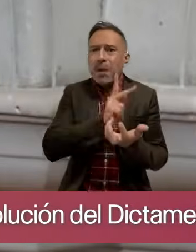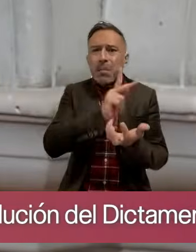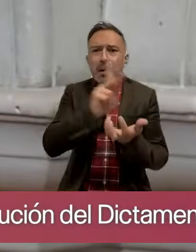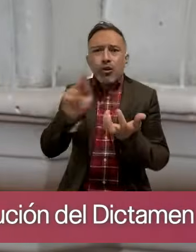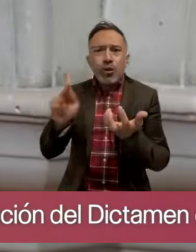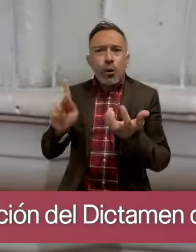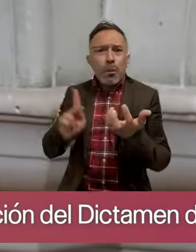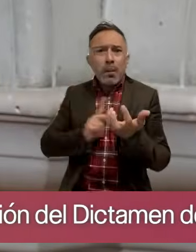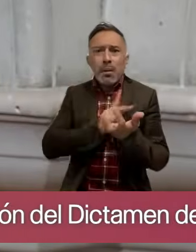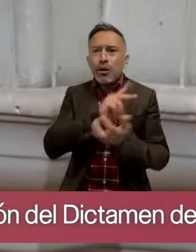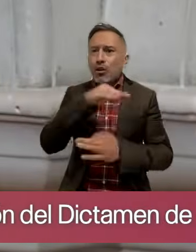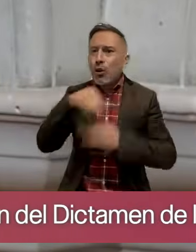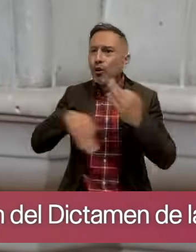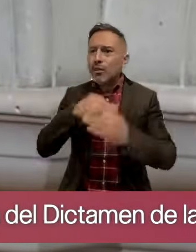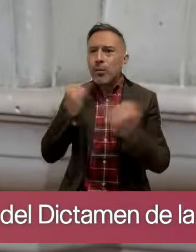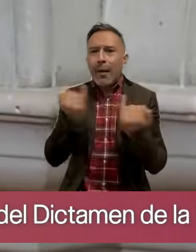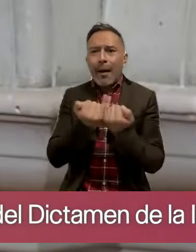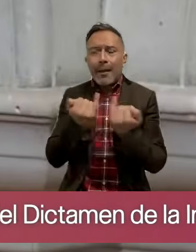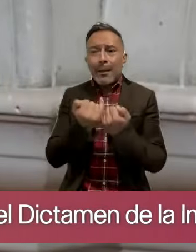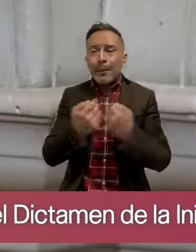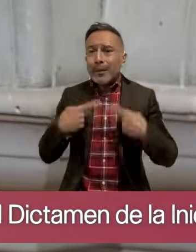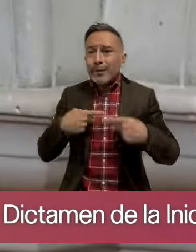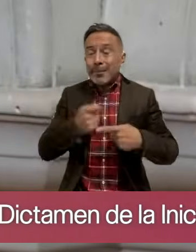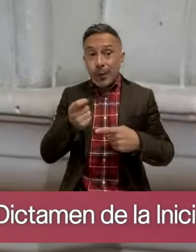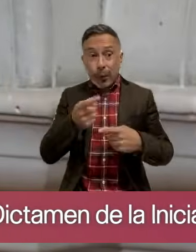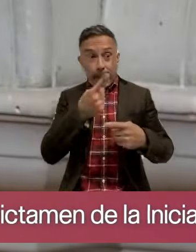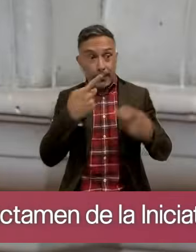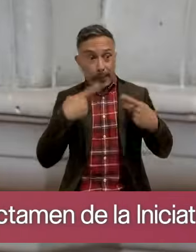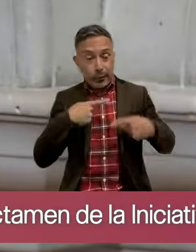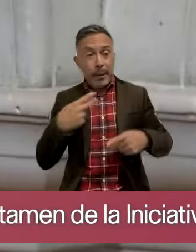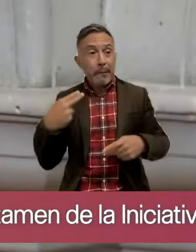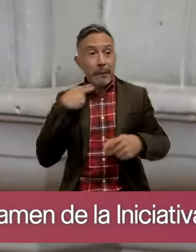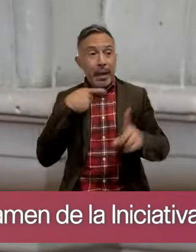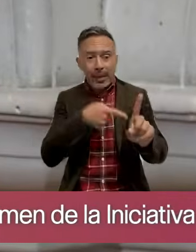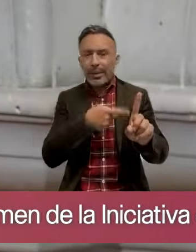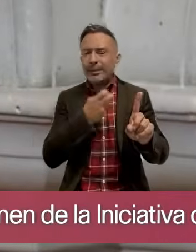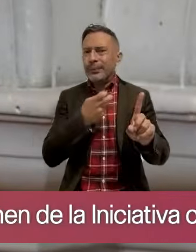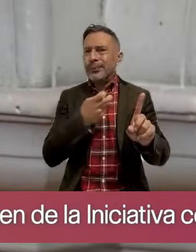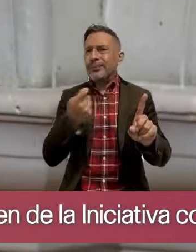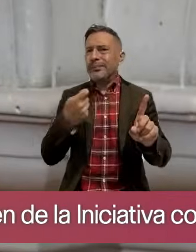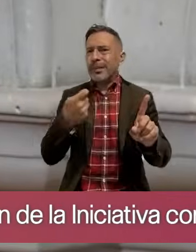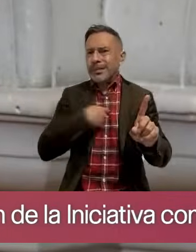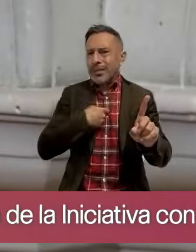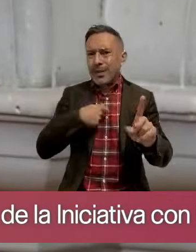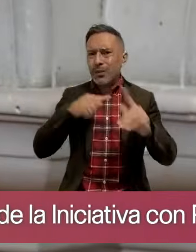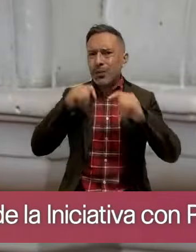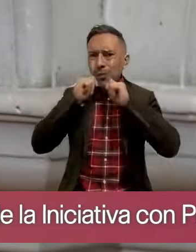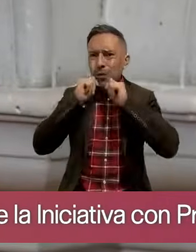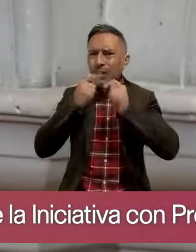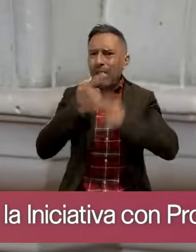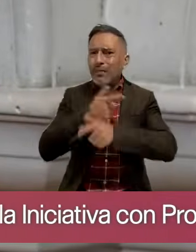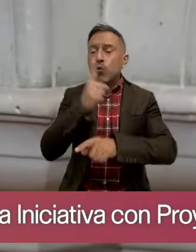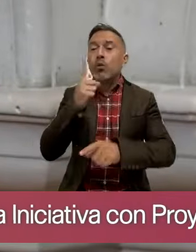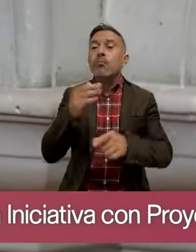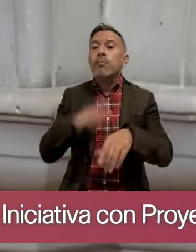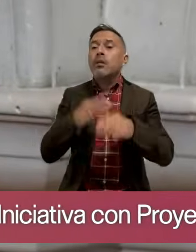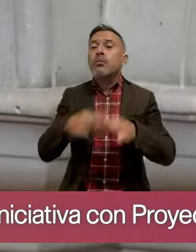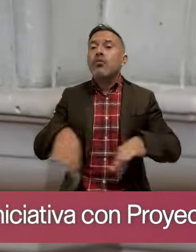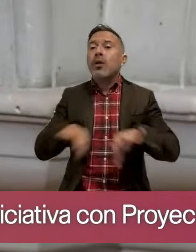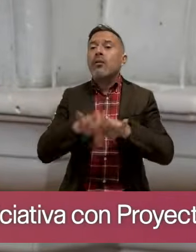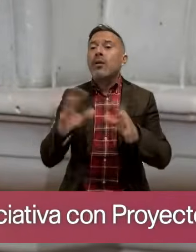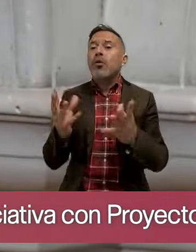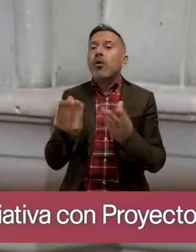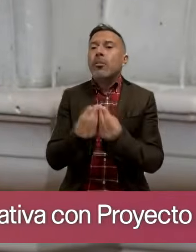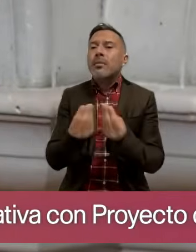sin importar su condición o identidad, se vulnera el pacto más básico de nuestra convivencia, el derecho a vivir en